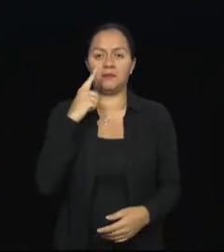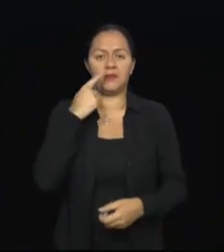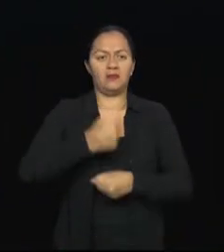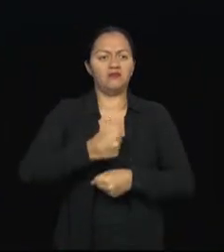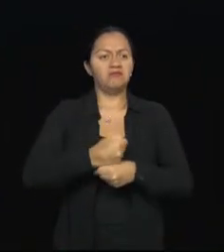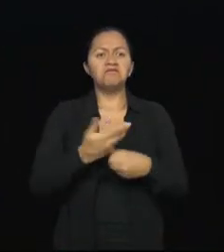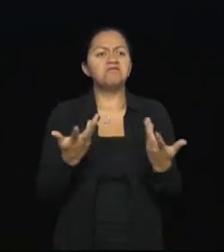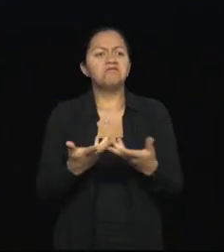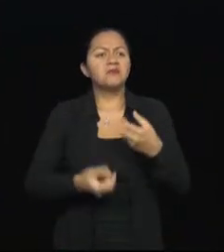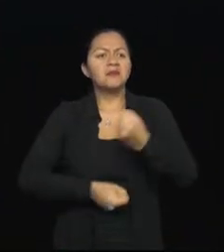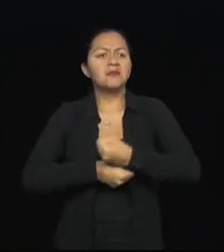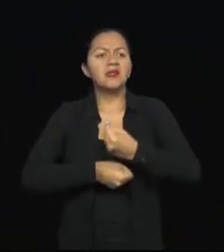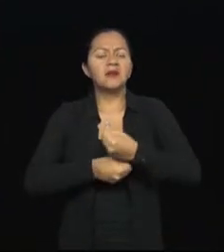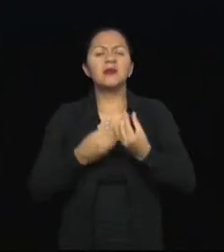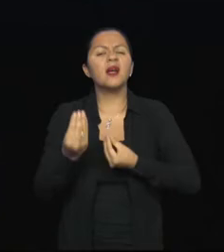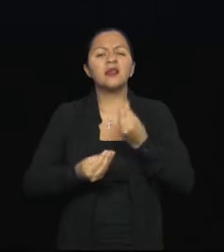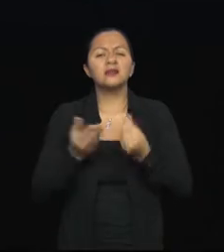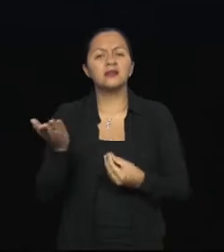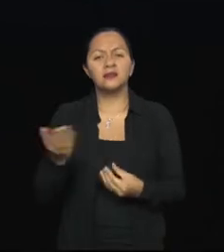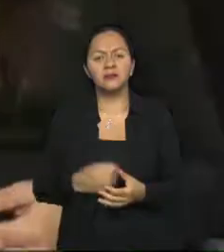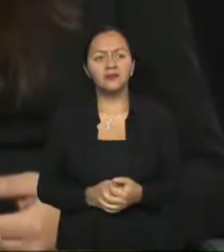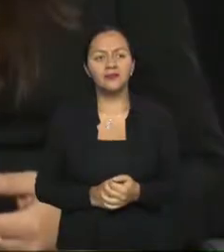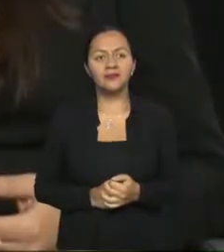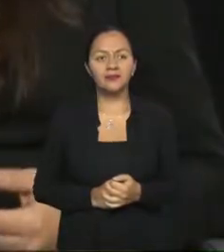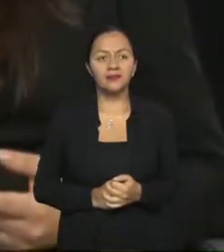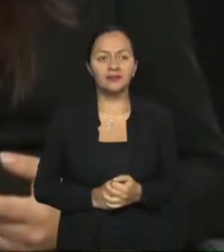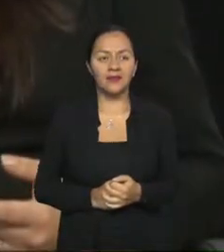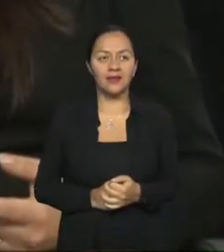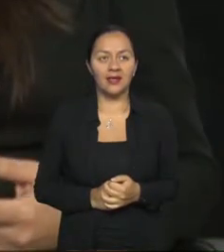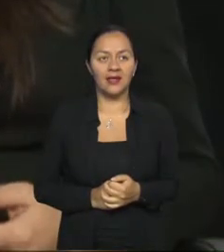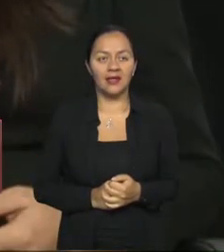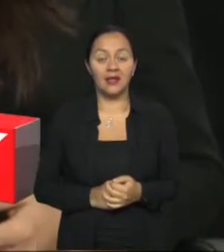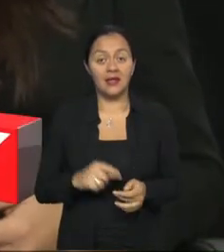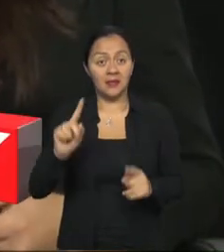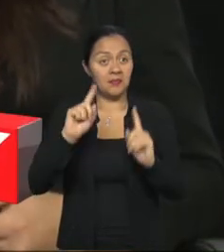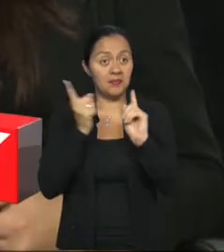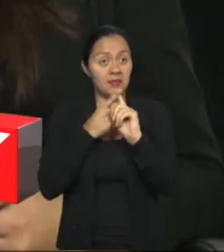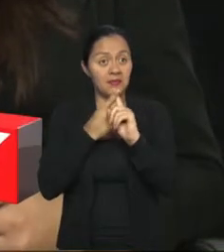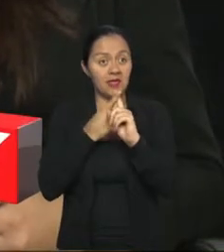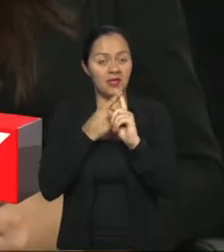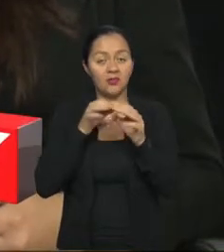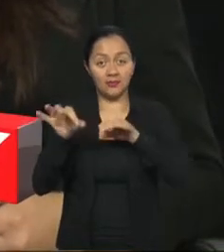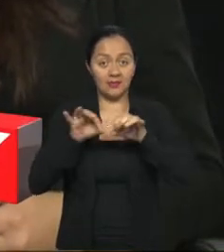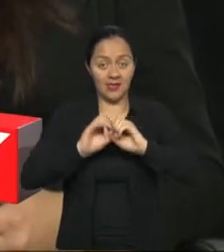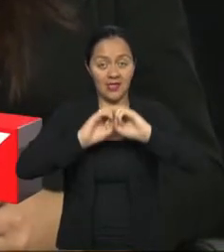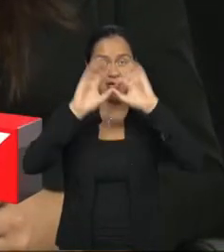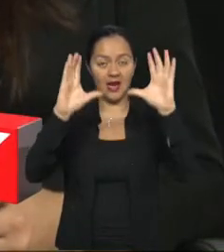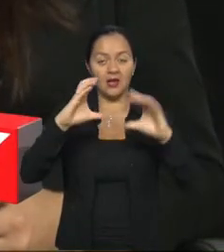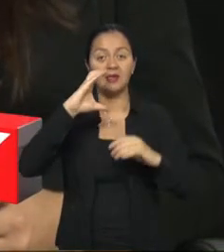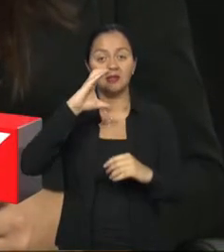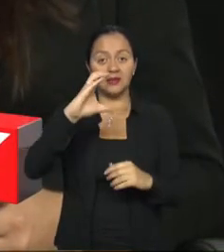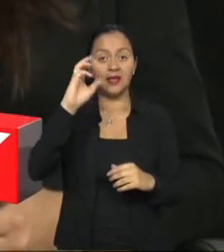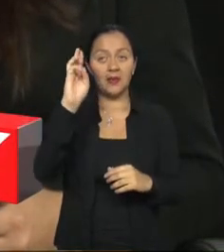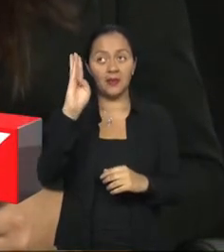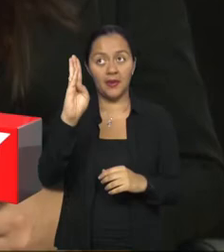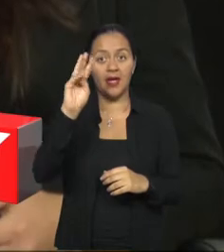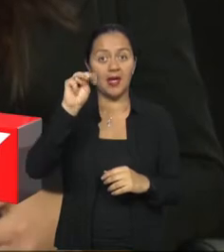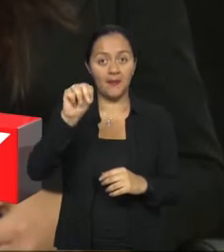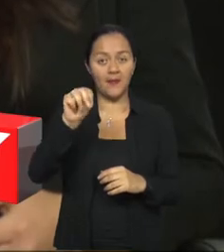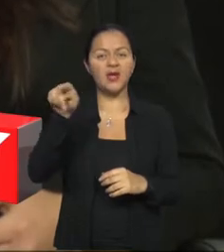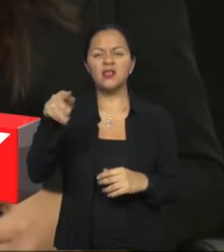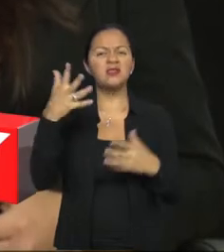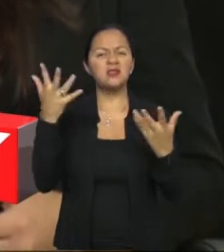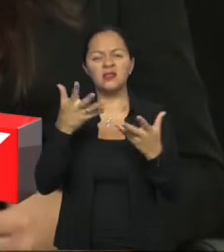qué se dedica esta organización internacional? Bueno, como tú lo has dicho, CBM es una organización internacional cristiana